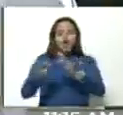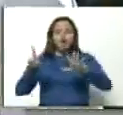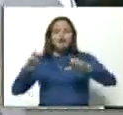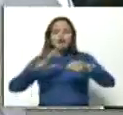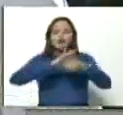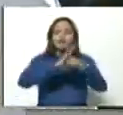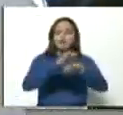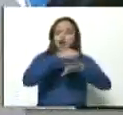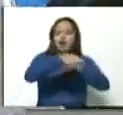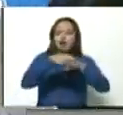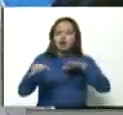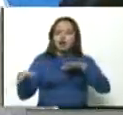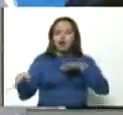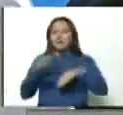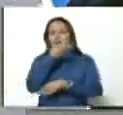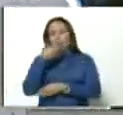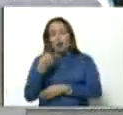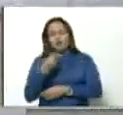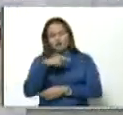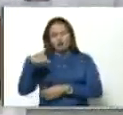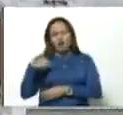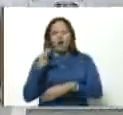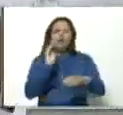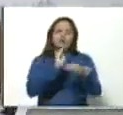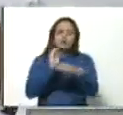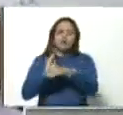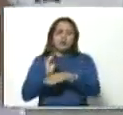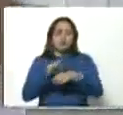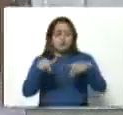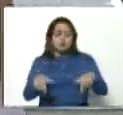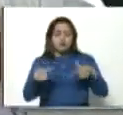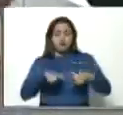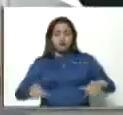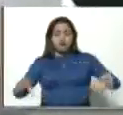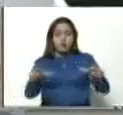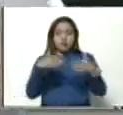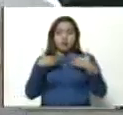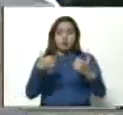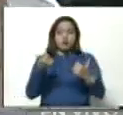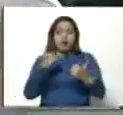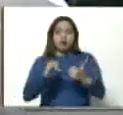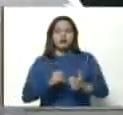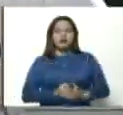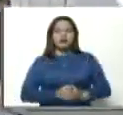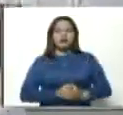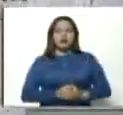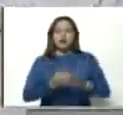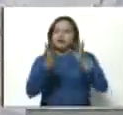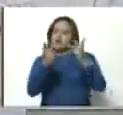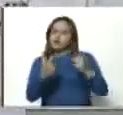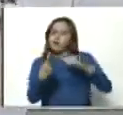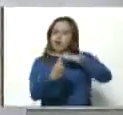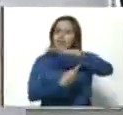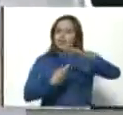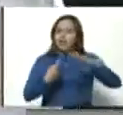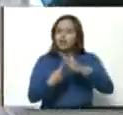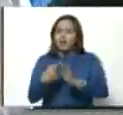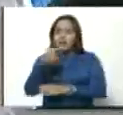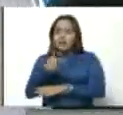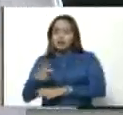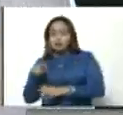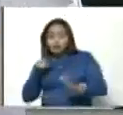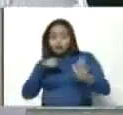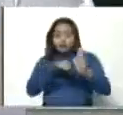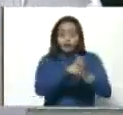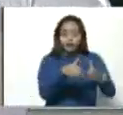imprescindible cuidarnos. Este centro, dice, como todos los centros, tiene primero un registro donde las personas llegan, traen su